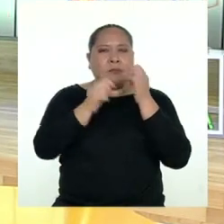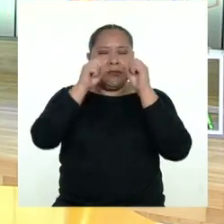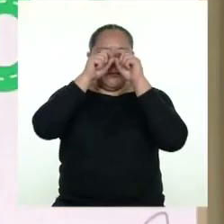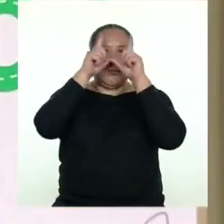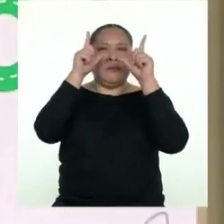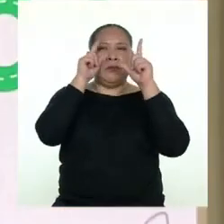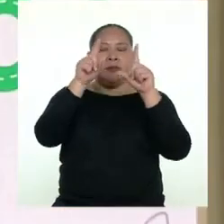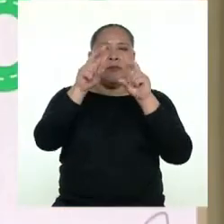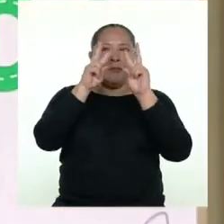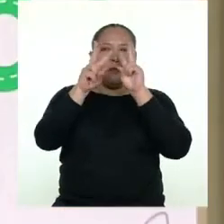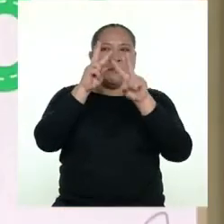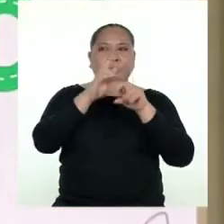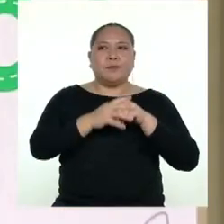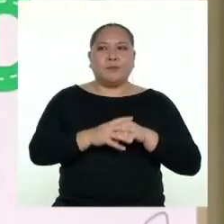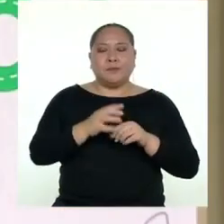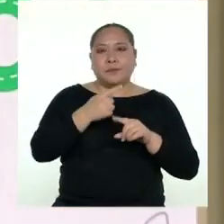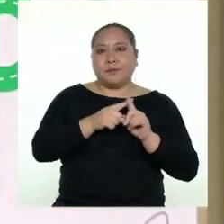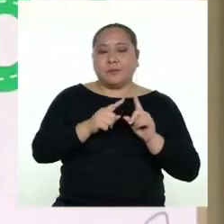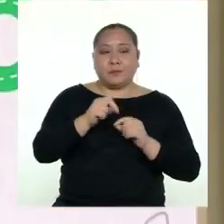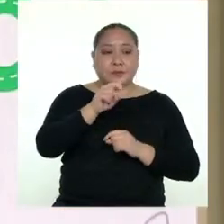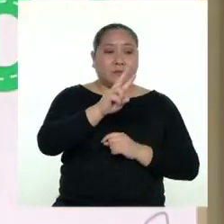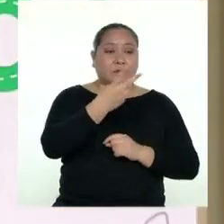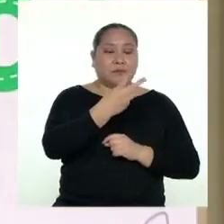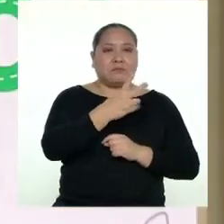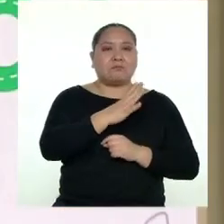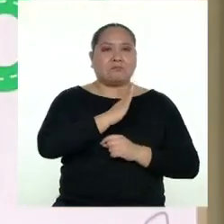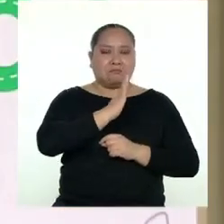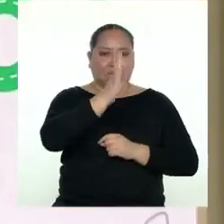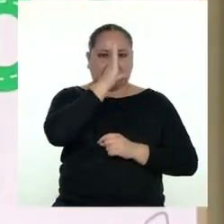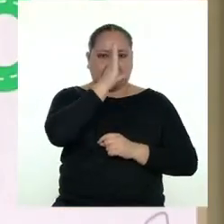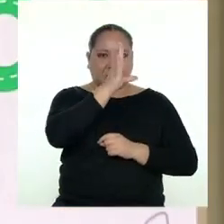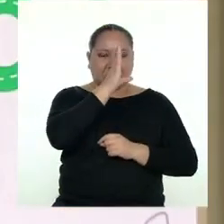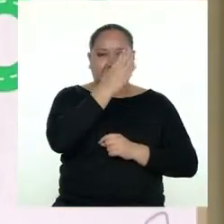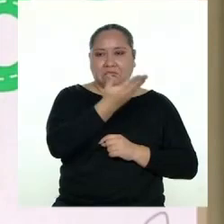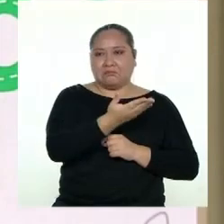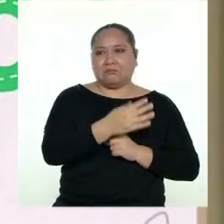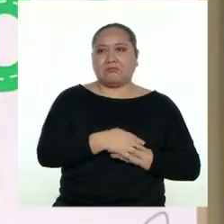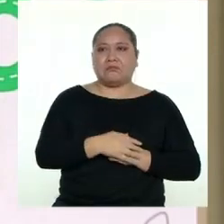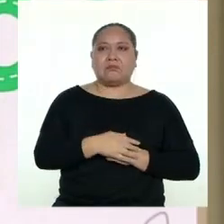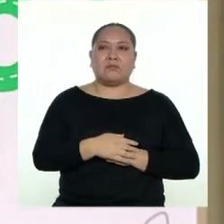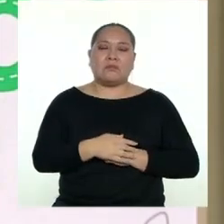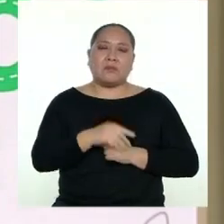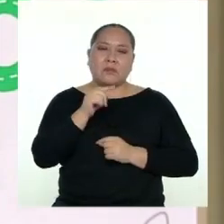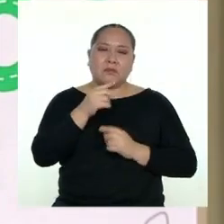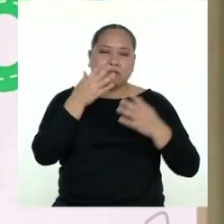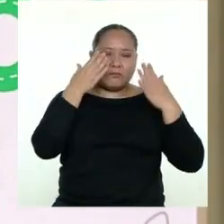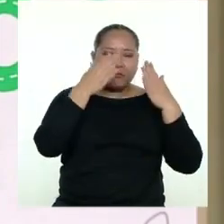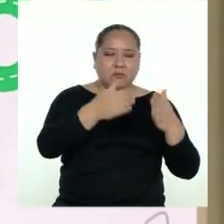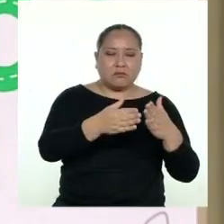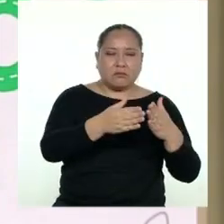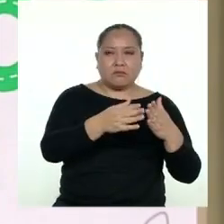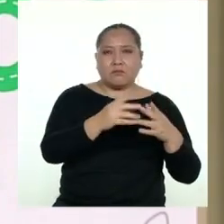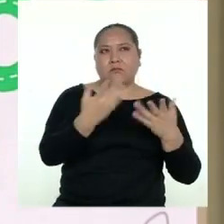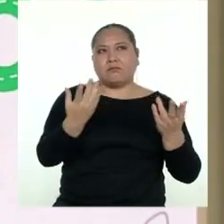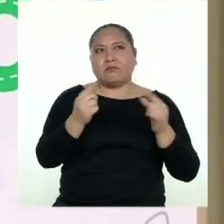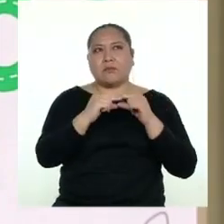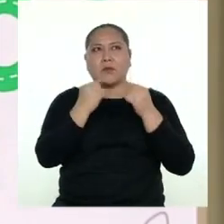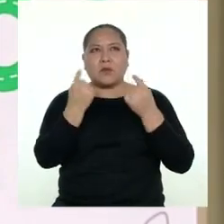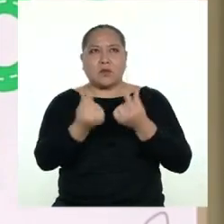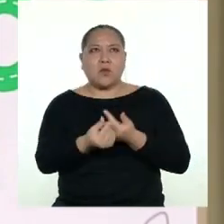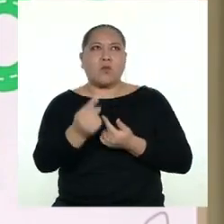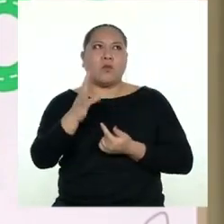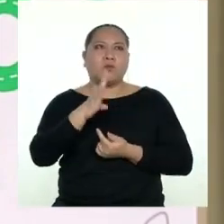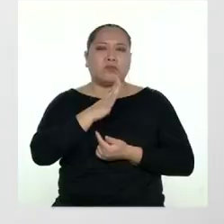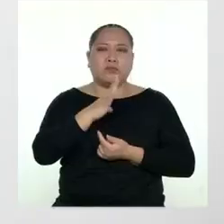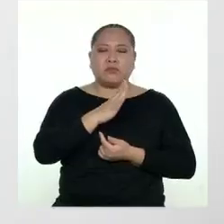atención. Por otro lado, la segunda es bastante más sobria, por lo que parece estar enfocado a un contexto más formal